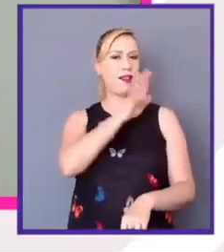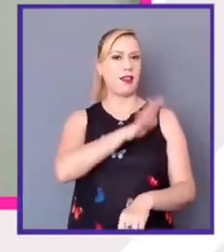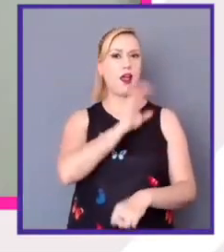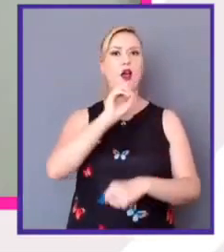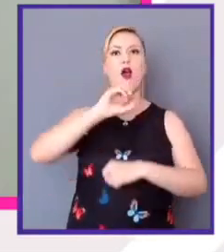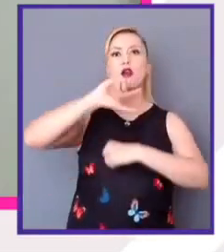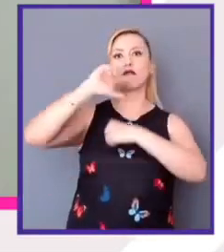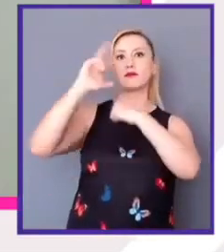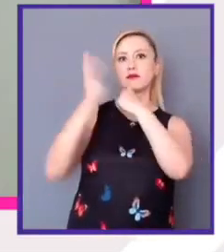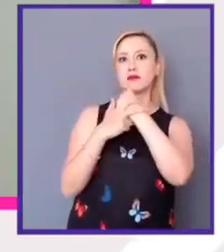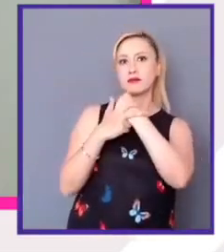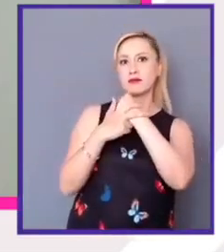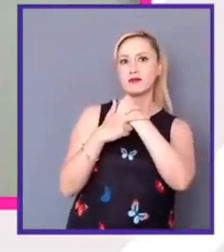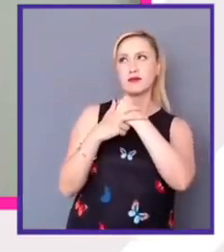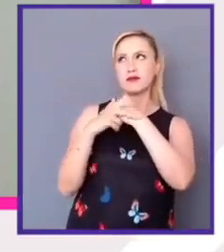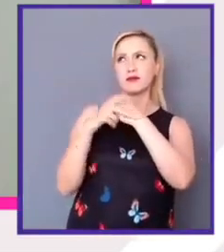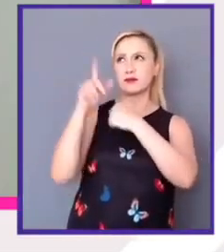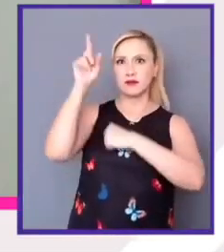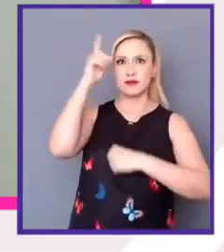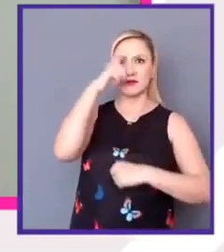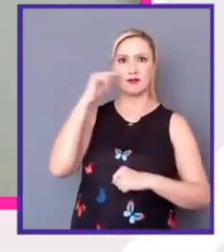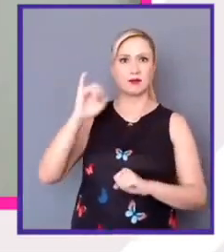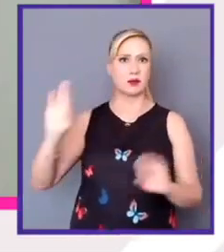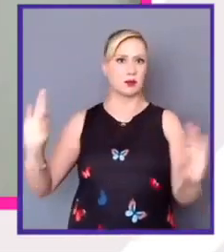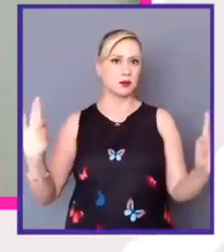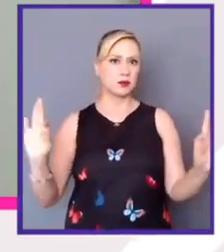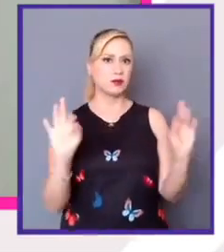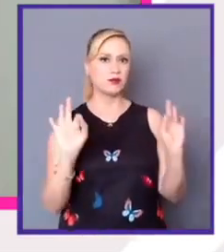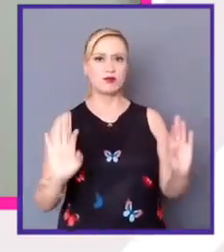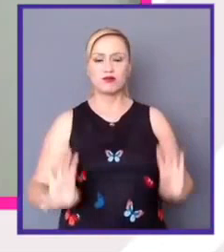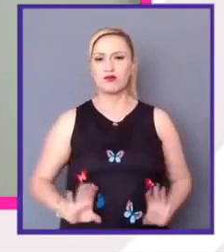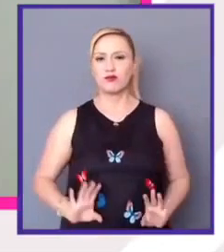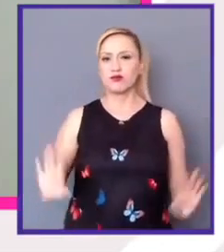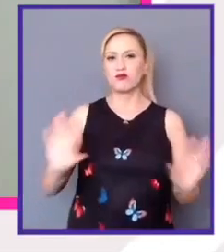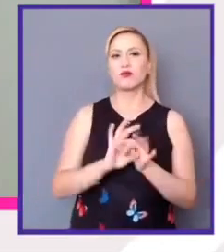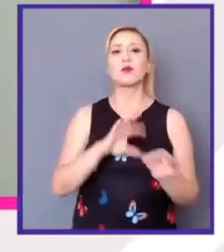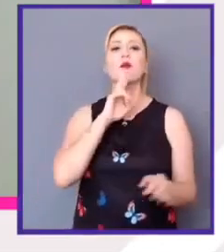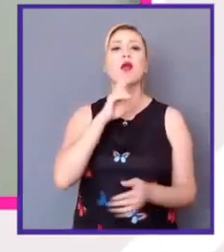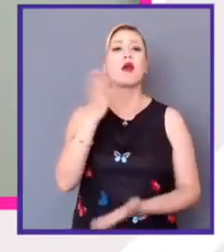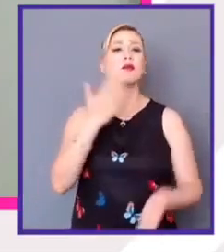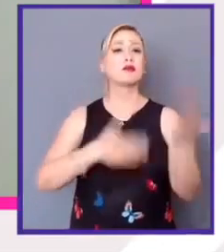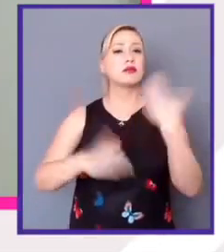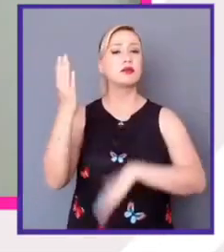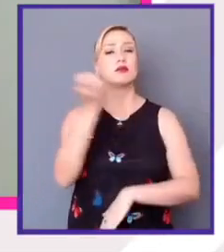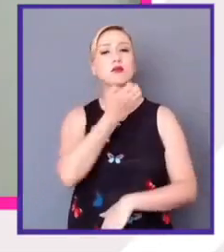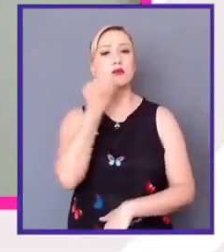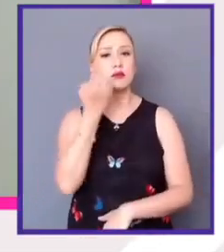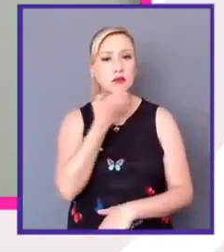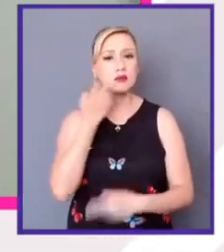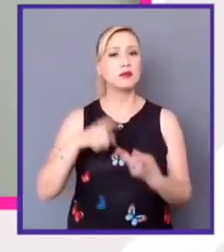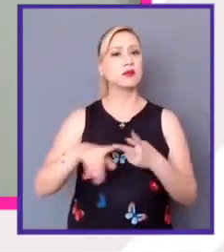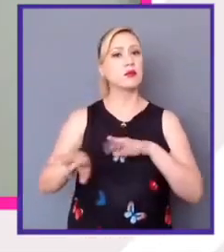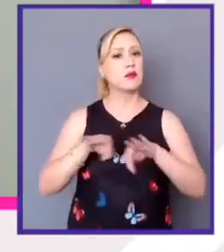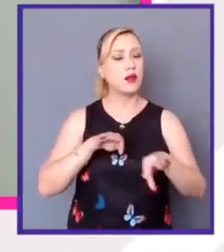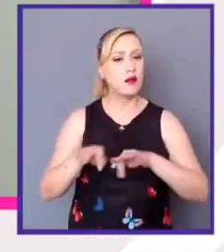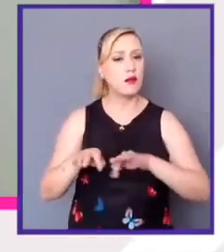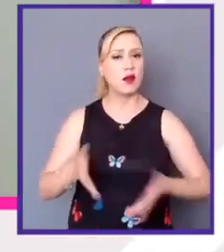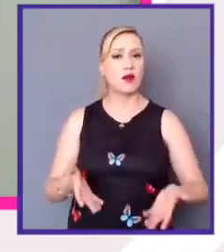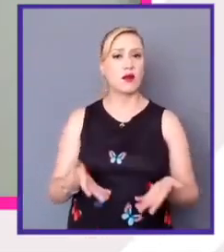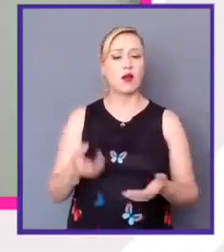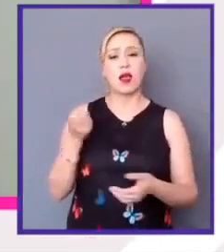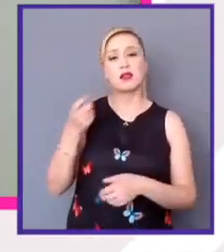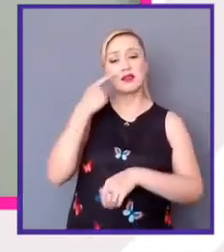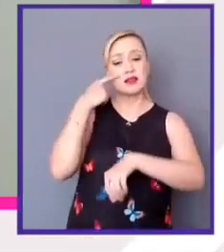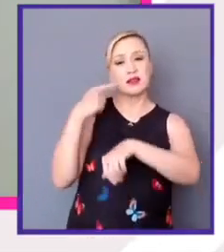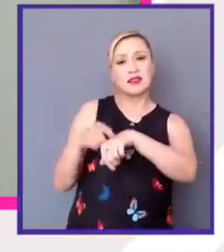tienen acceso a mejores oportunidades de desarrollo en educación y en empleo. Como sistema, el racismo genera